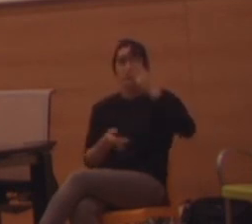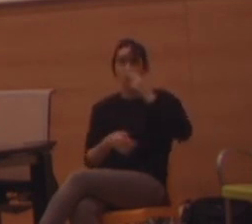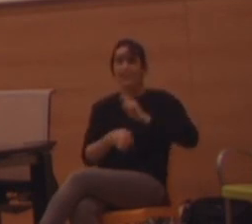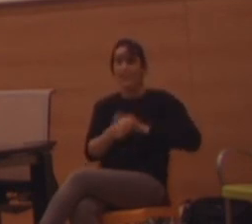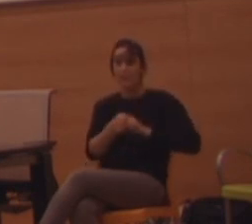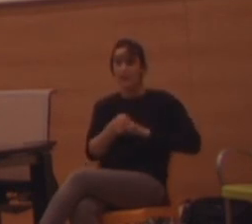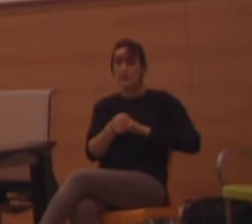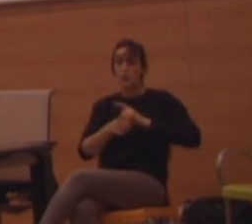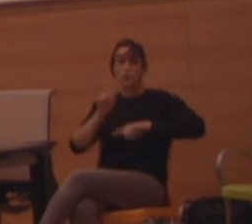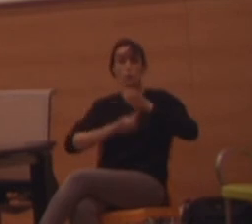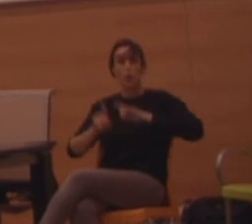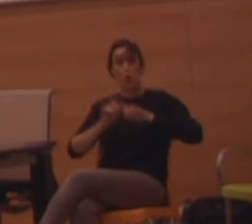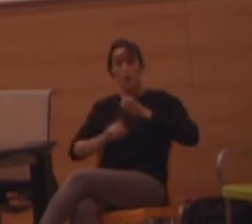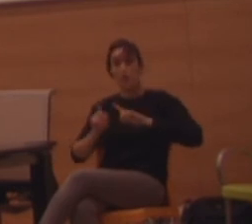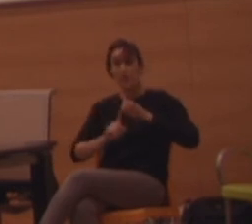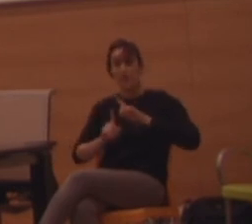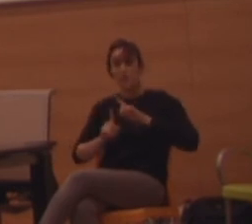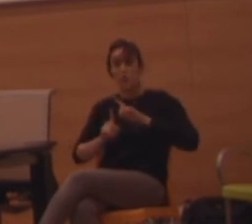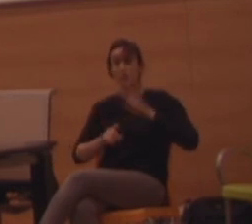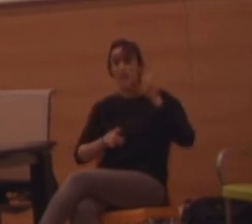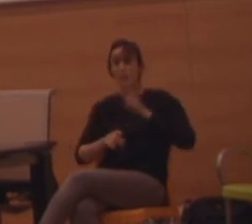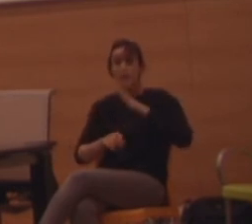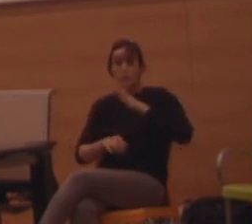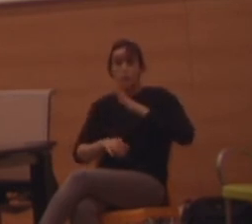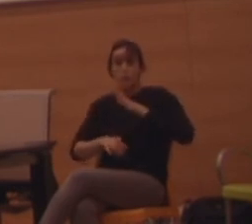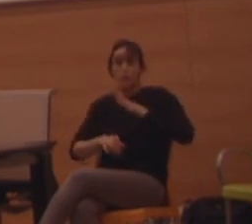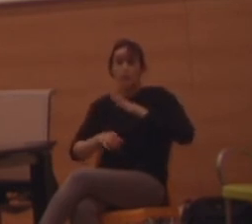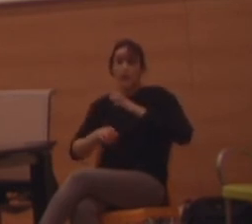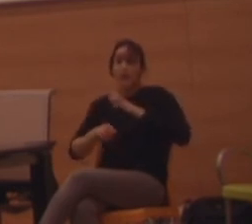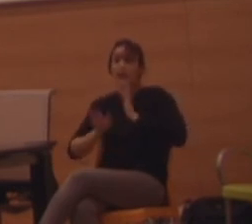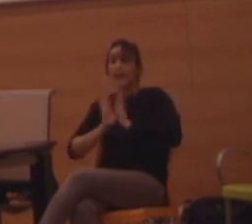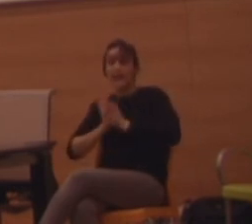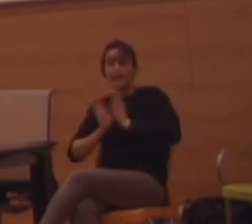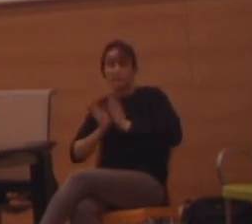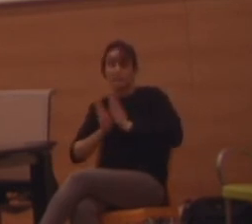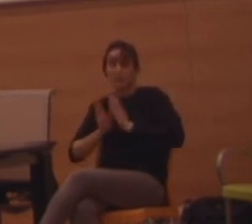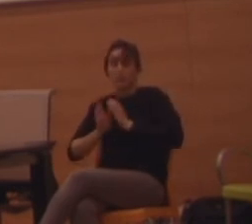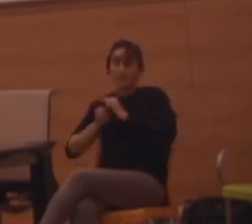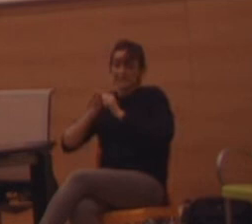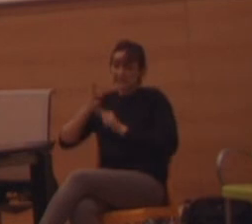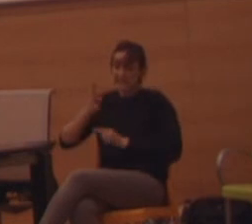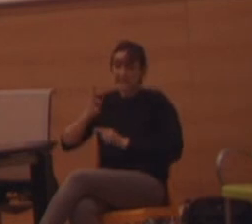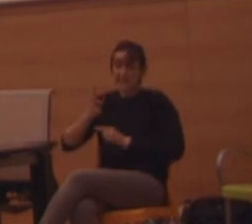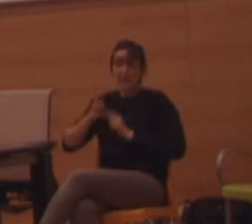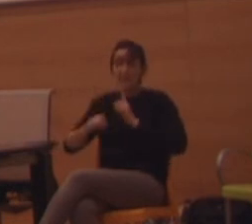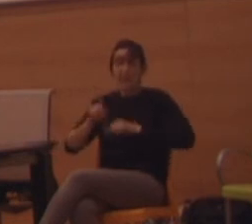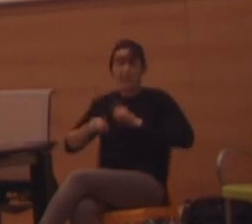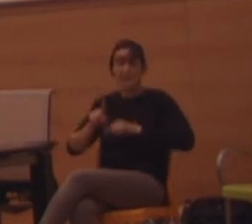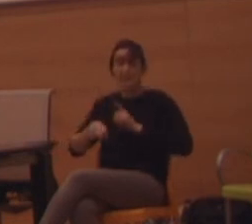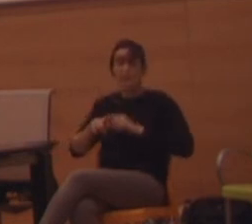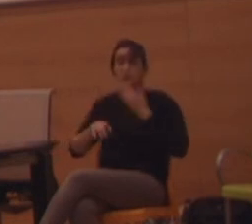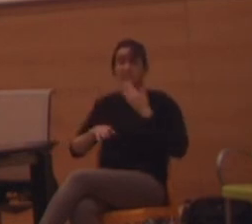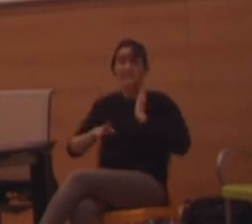un proceso patológico colónico, que la etiología puede ser variada de la neuropatía arterial e infección